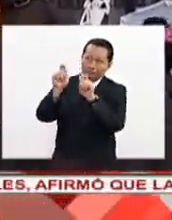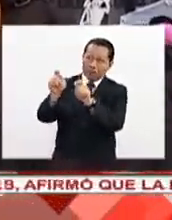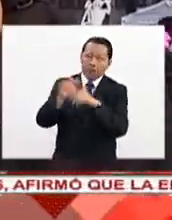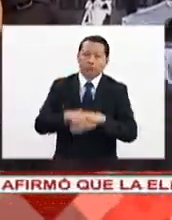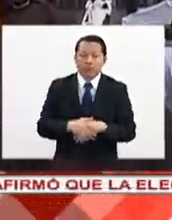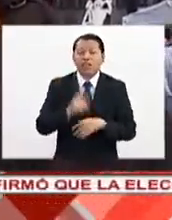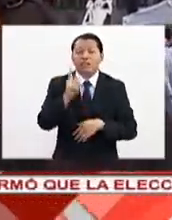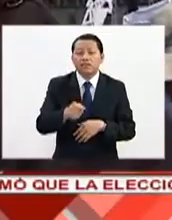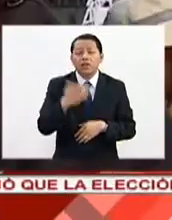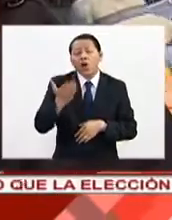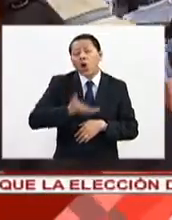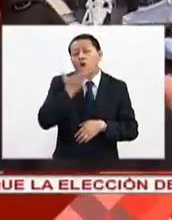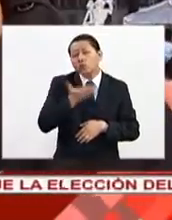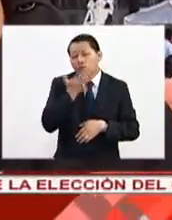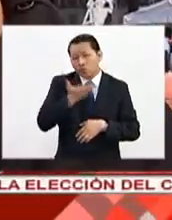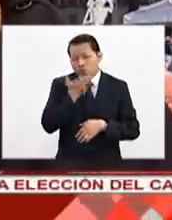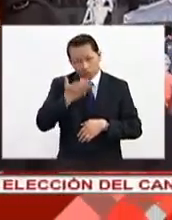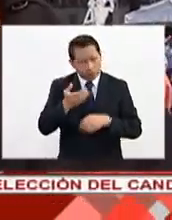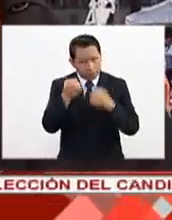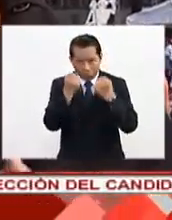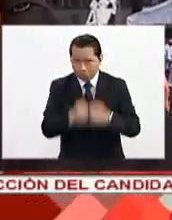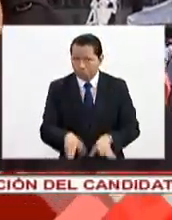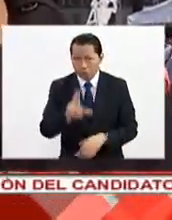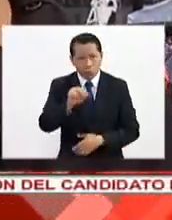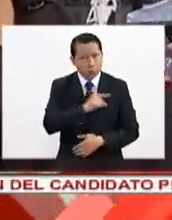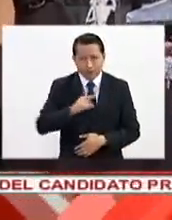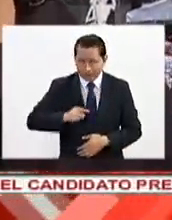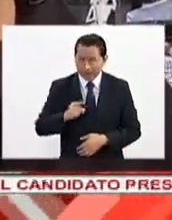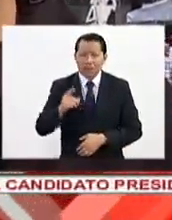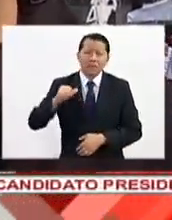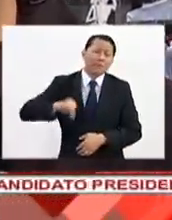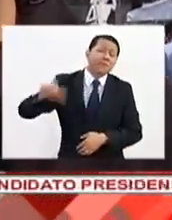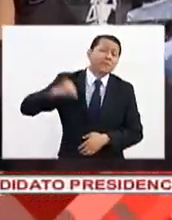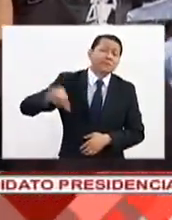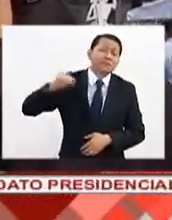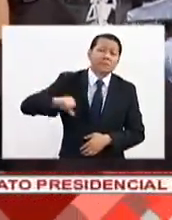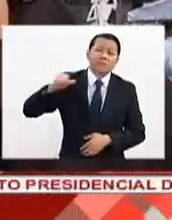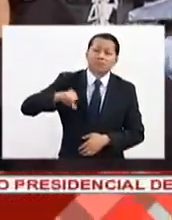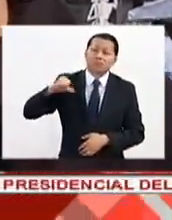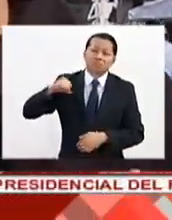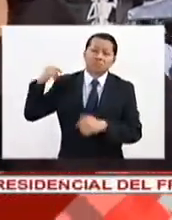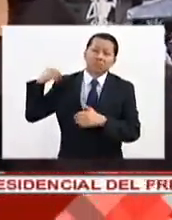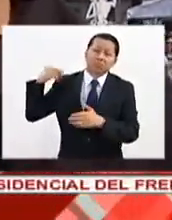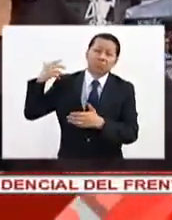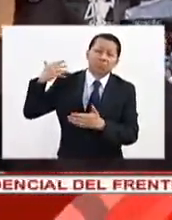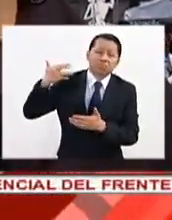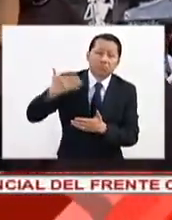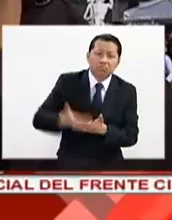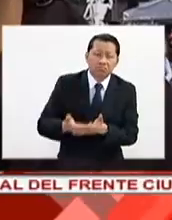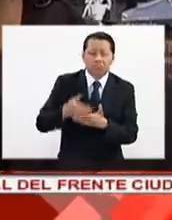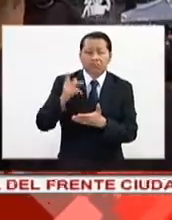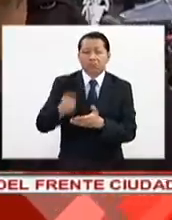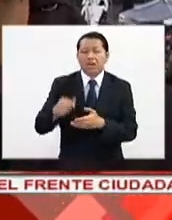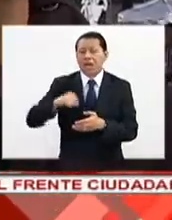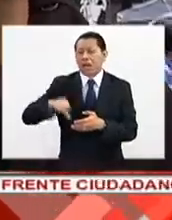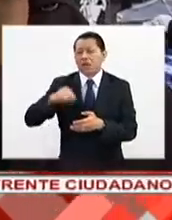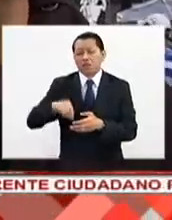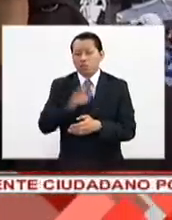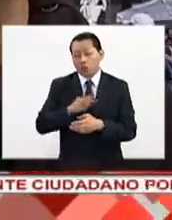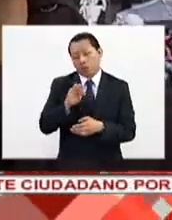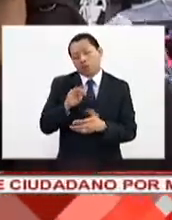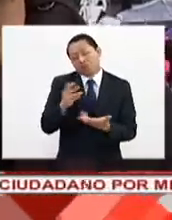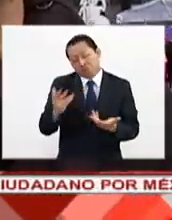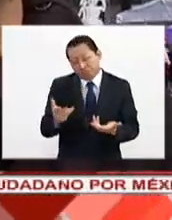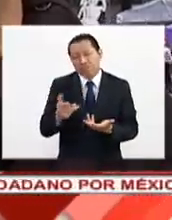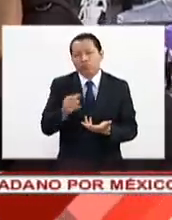tradición que no se debe de perder porque es una tradición muy arraigada, sobre todo, bueno, que viene desde tiempos prehispánicos, al menos